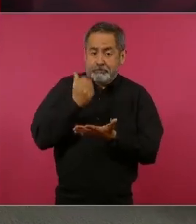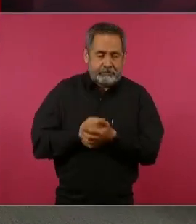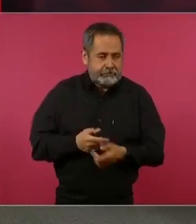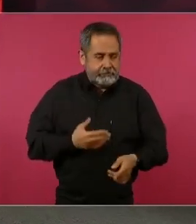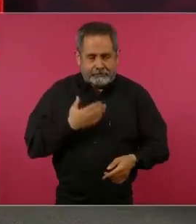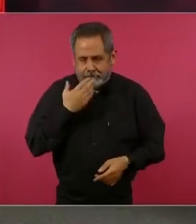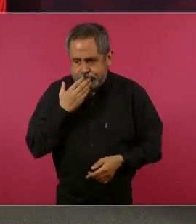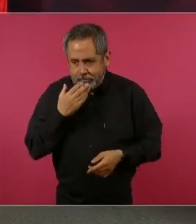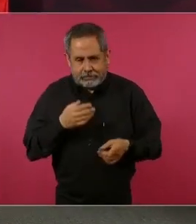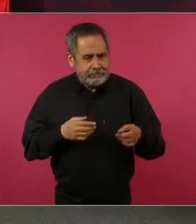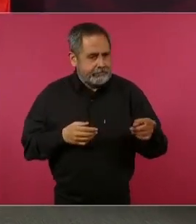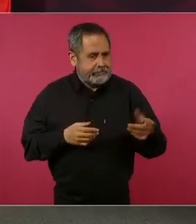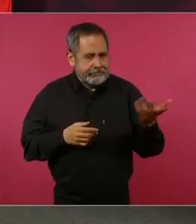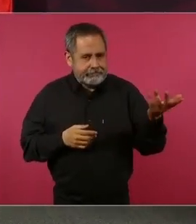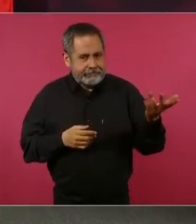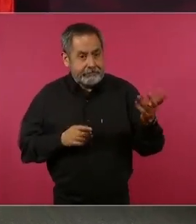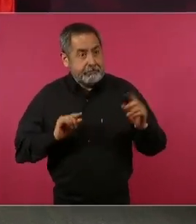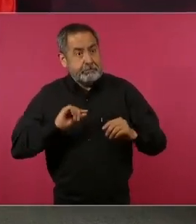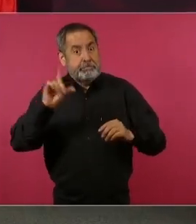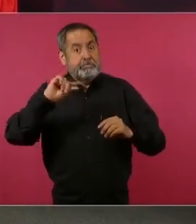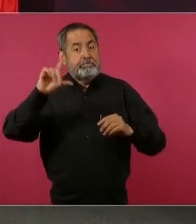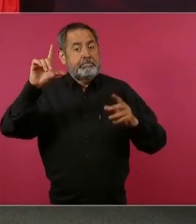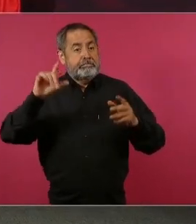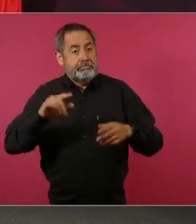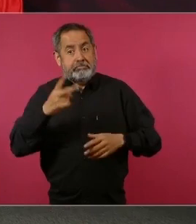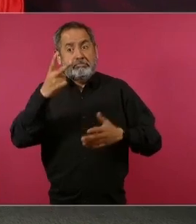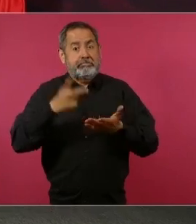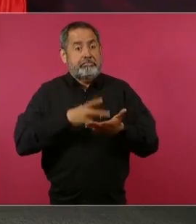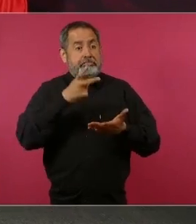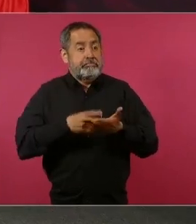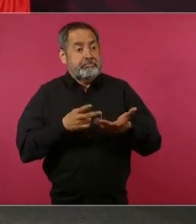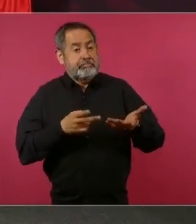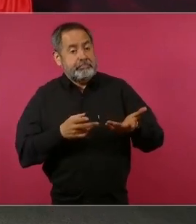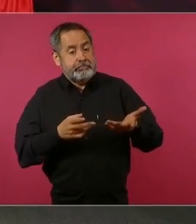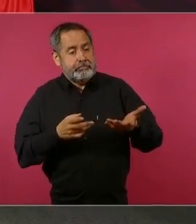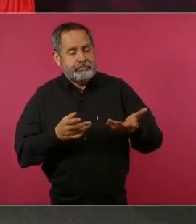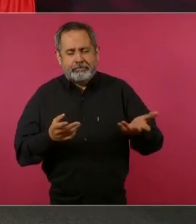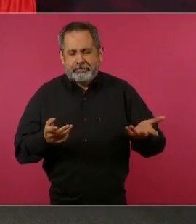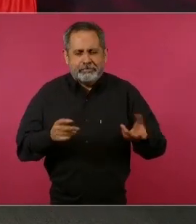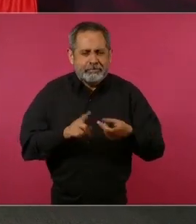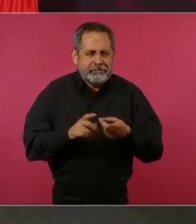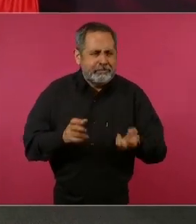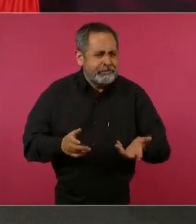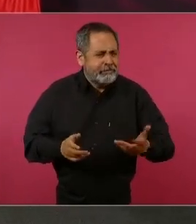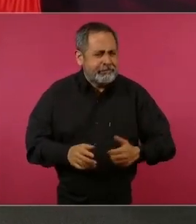como premio Nobel, ¿no?, del periodismo, dos veces.